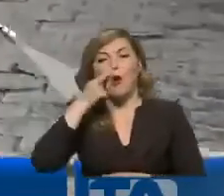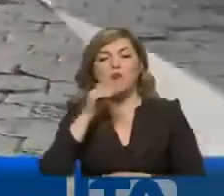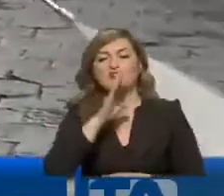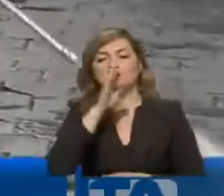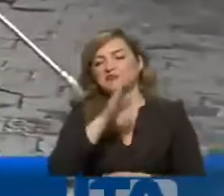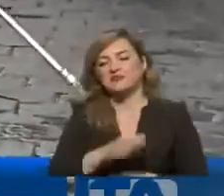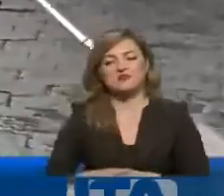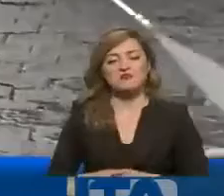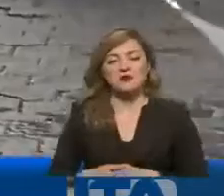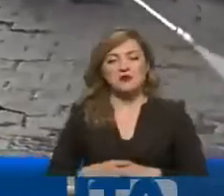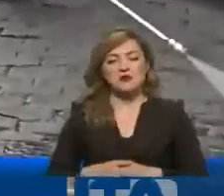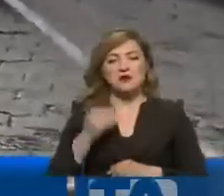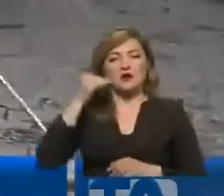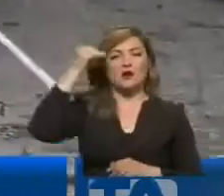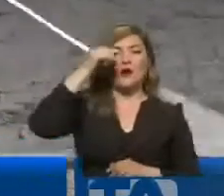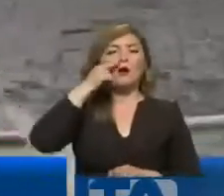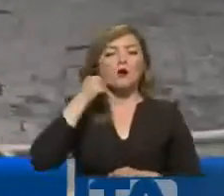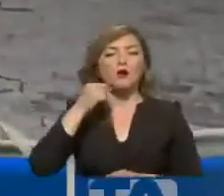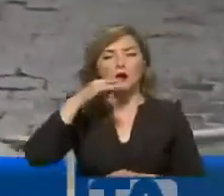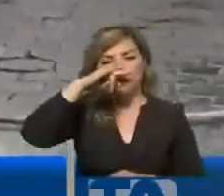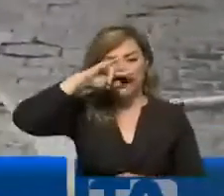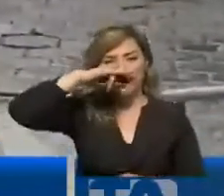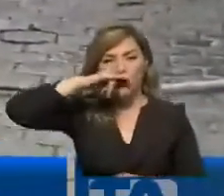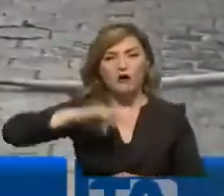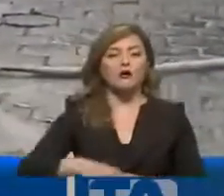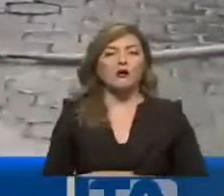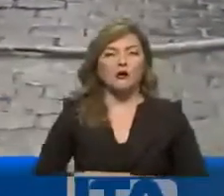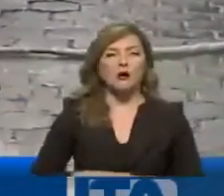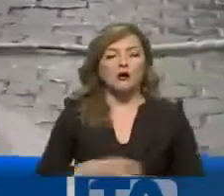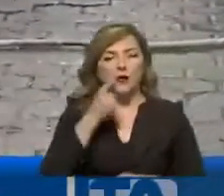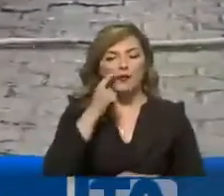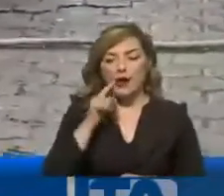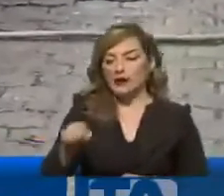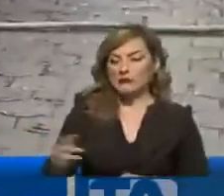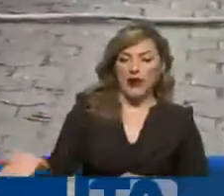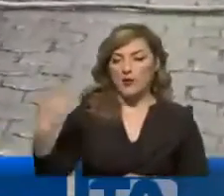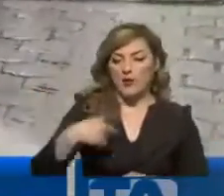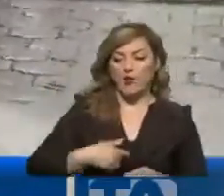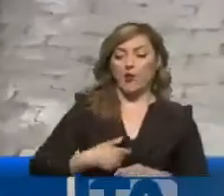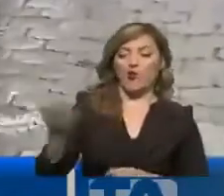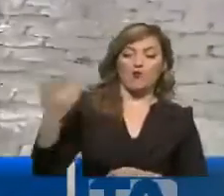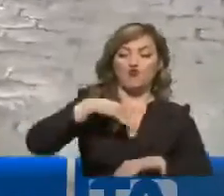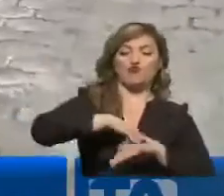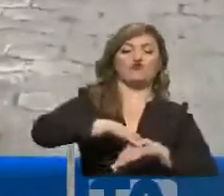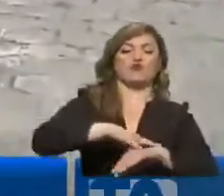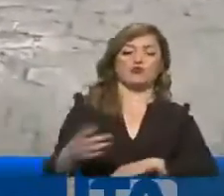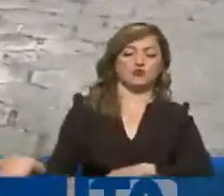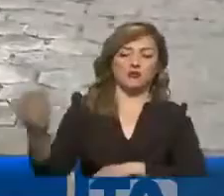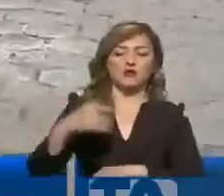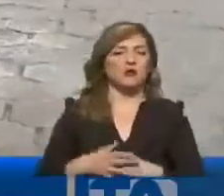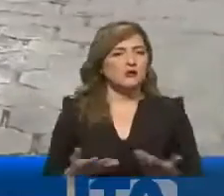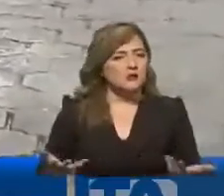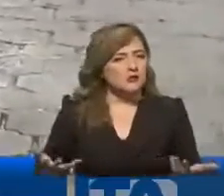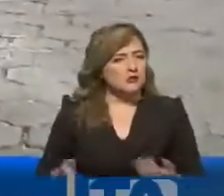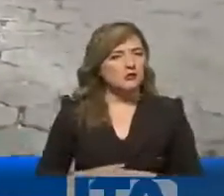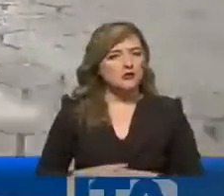hacen las personas adultas, los hombres, los niños, les enseñan a usar el espacio público para estas prácticas. Personas que